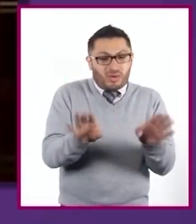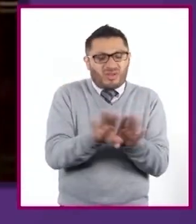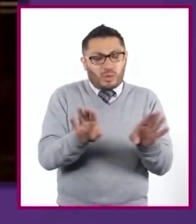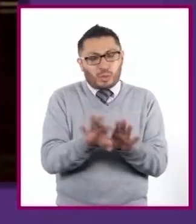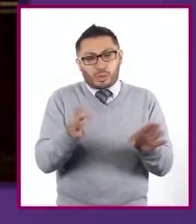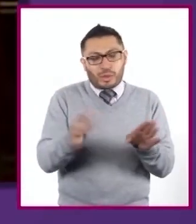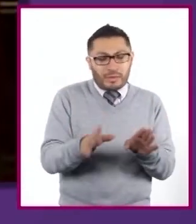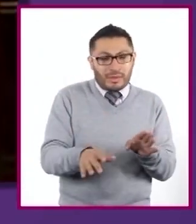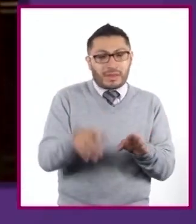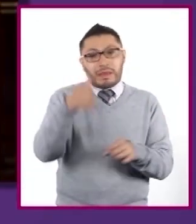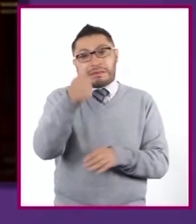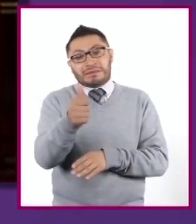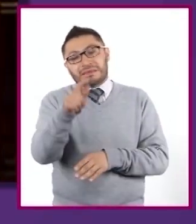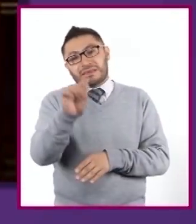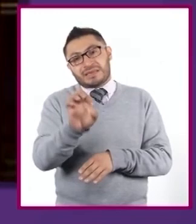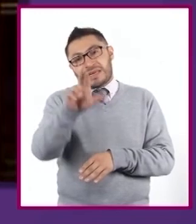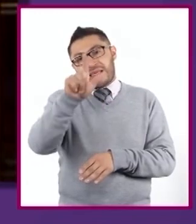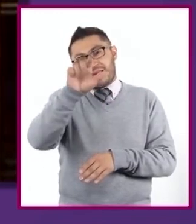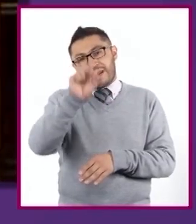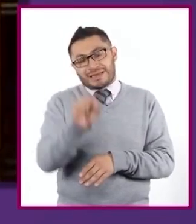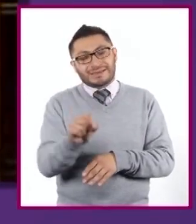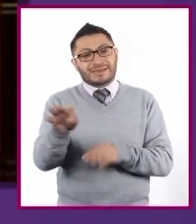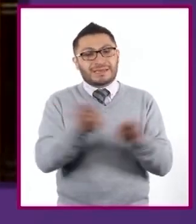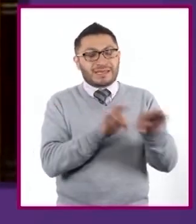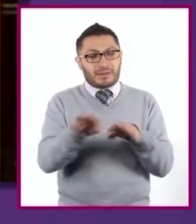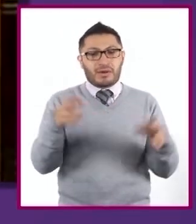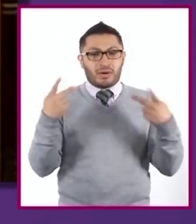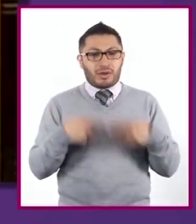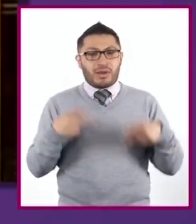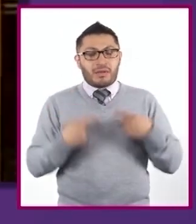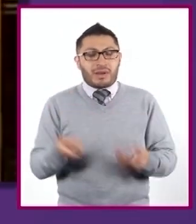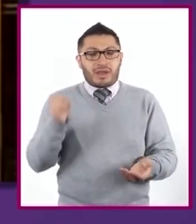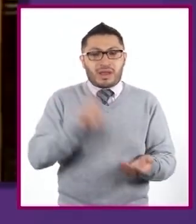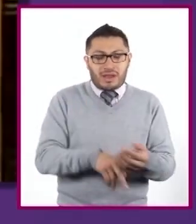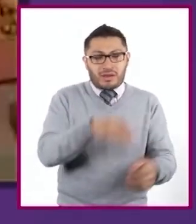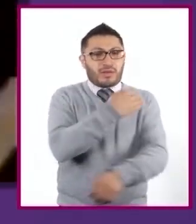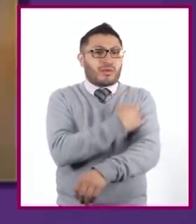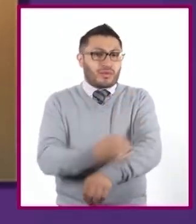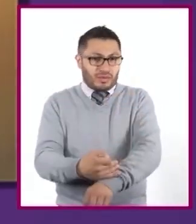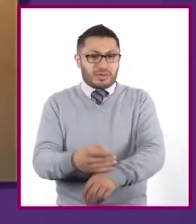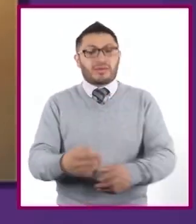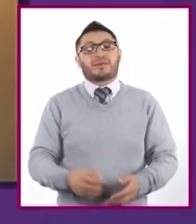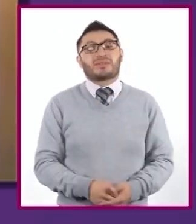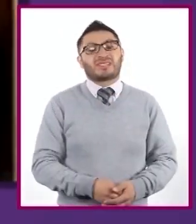mucho, 6 telares. Estos eran operados por los miembros de una misma familia.